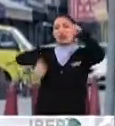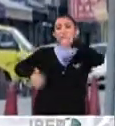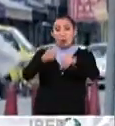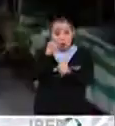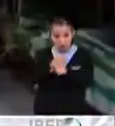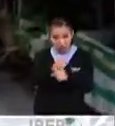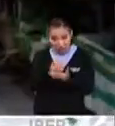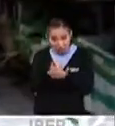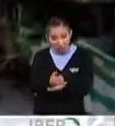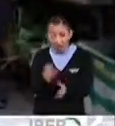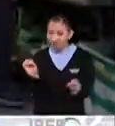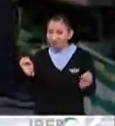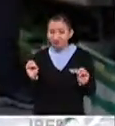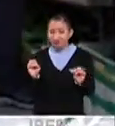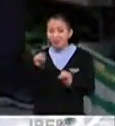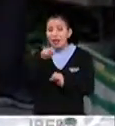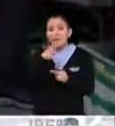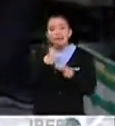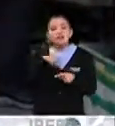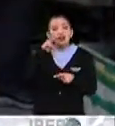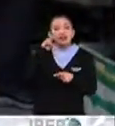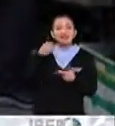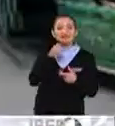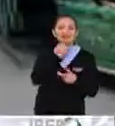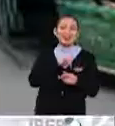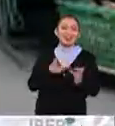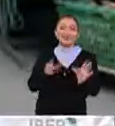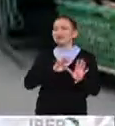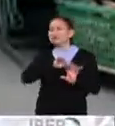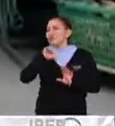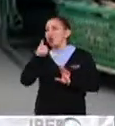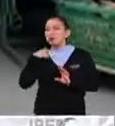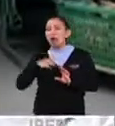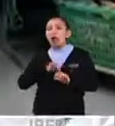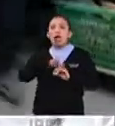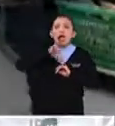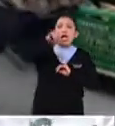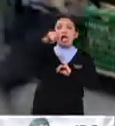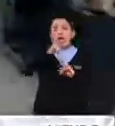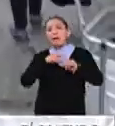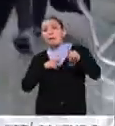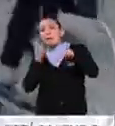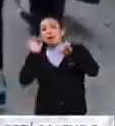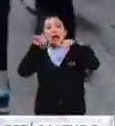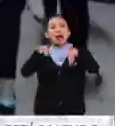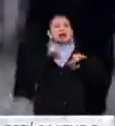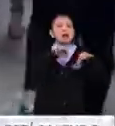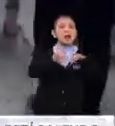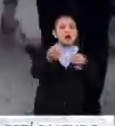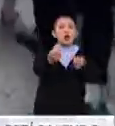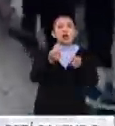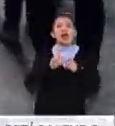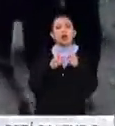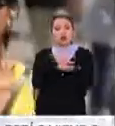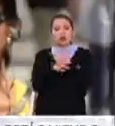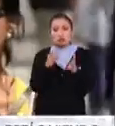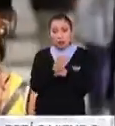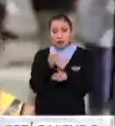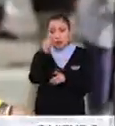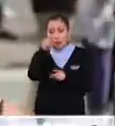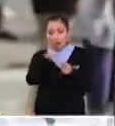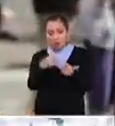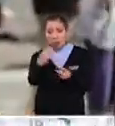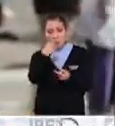pocas oportunidades. Las personas se ven en la necesidad de recorrer largas distancias para conseguir elementos básicos: